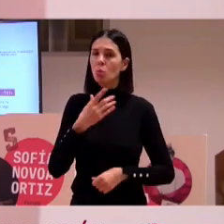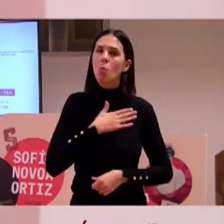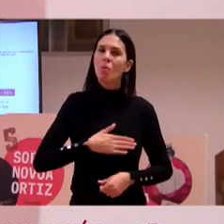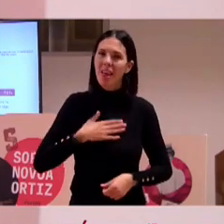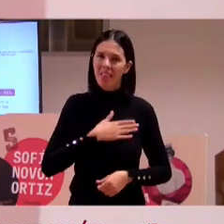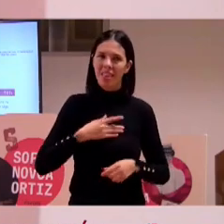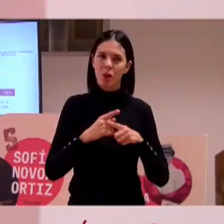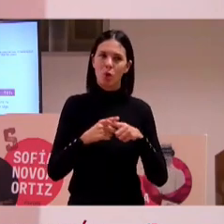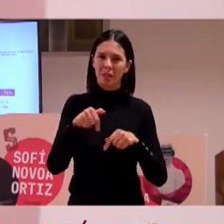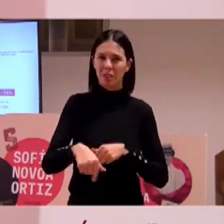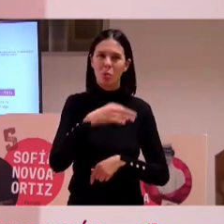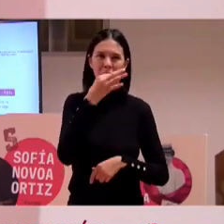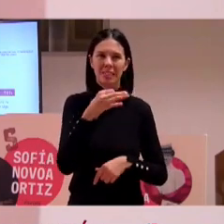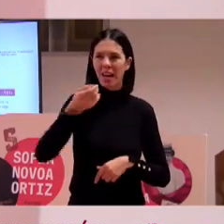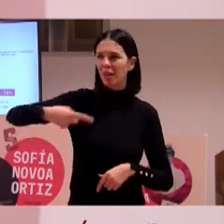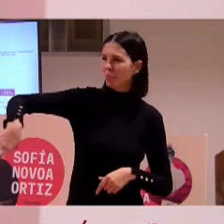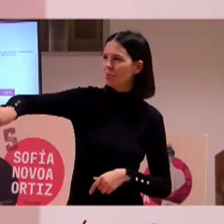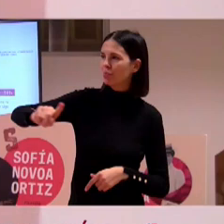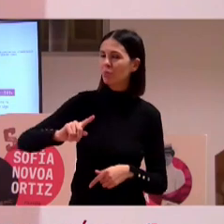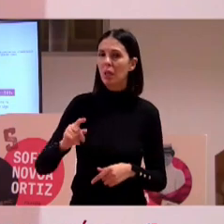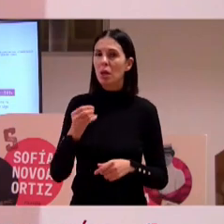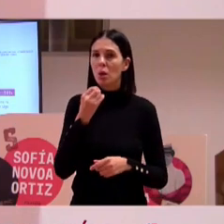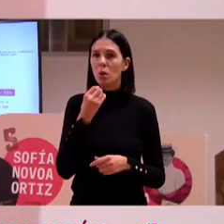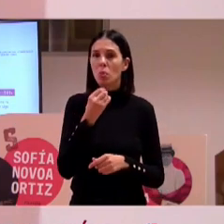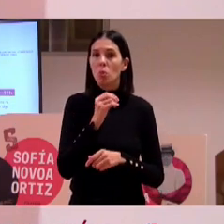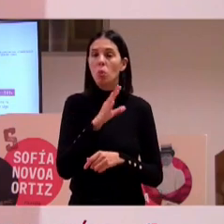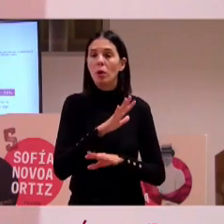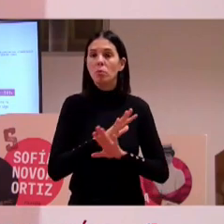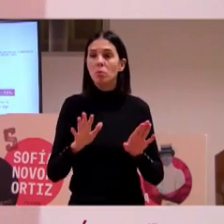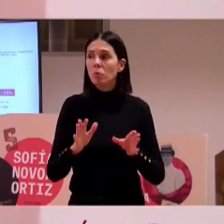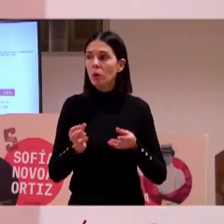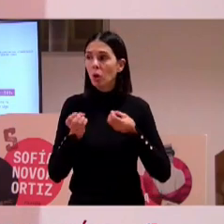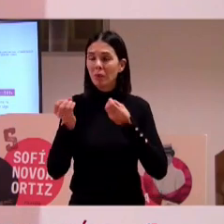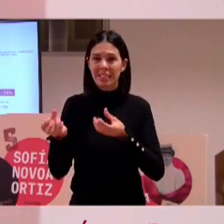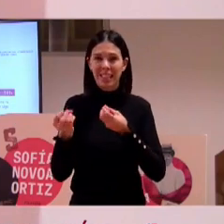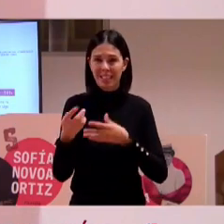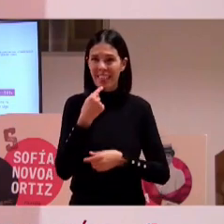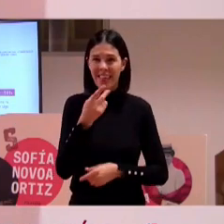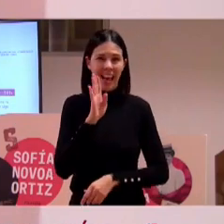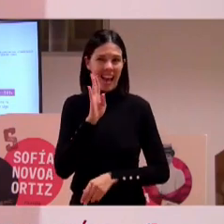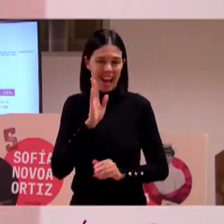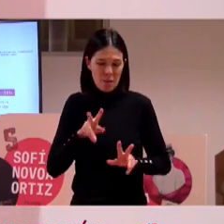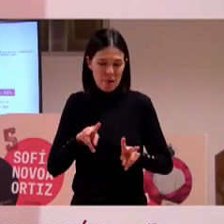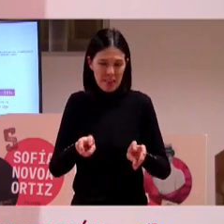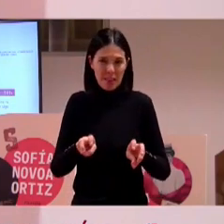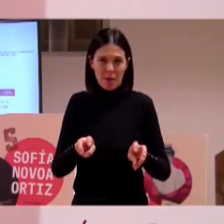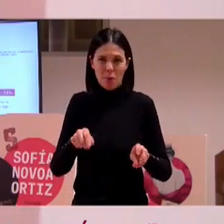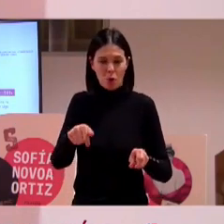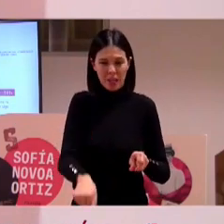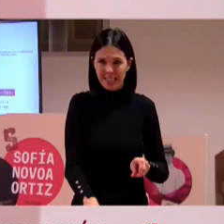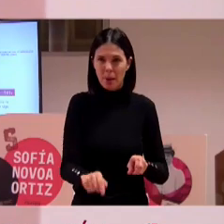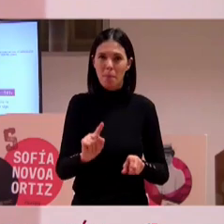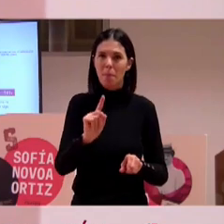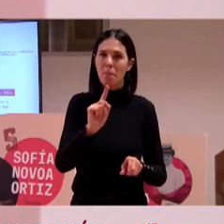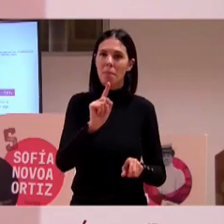esta tarde con vos e anunciarvos o que xa comentamos ao principio, que termina esta